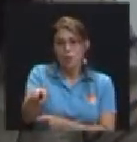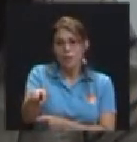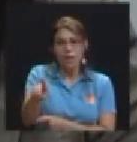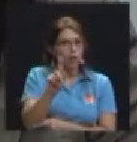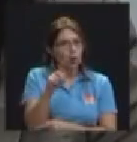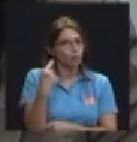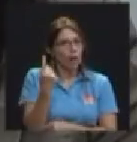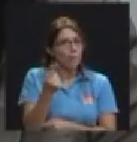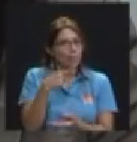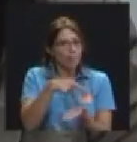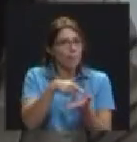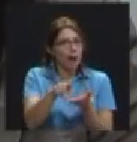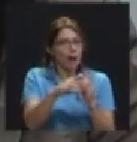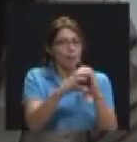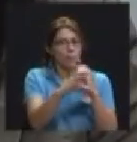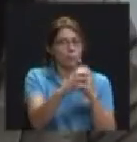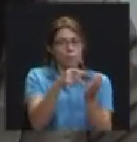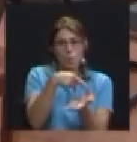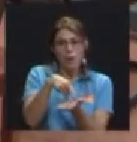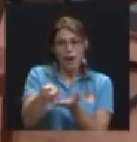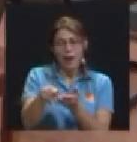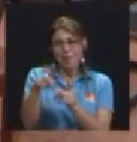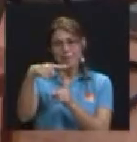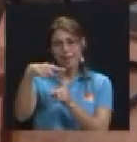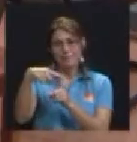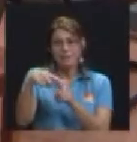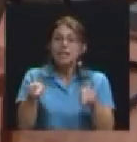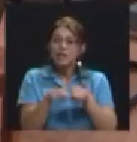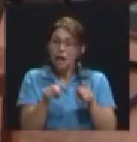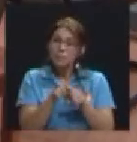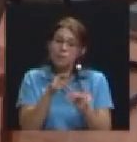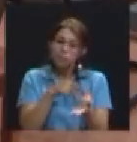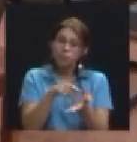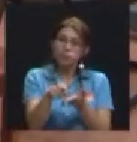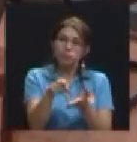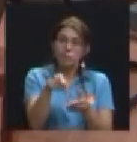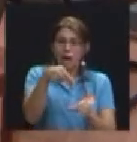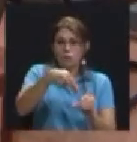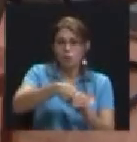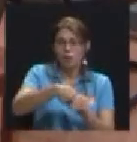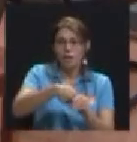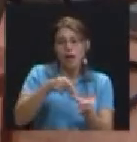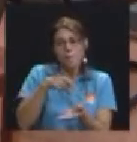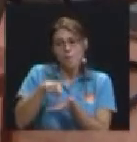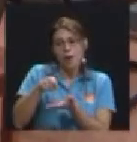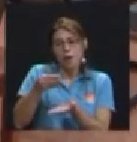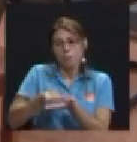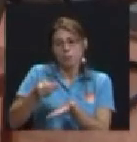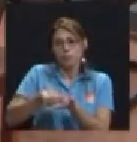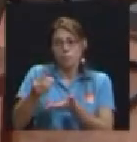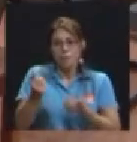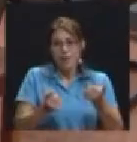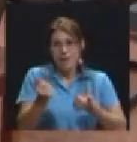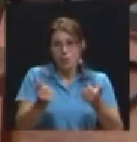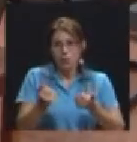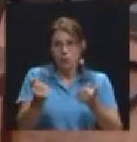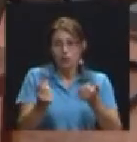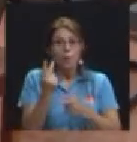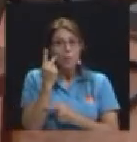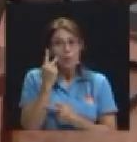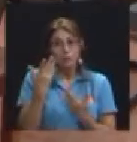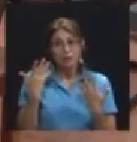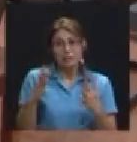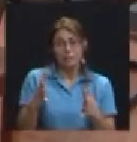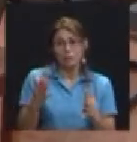de pasajes, taxis, sino también gasolina y adquisición de vehículos, ¿verdad? Que vemos cómo la flotilla ha crecido, ¿verdad?,